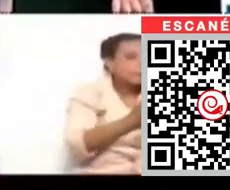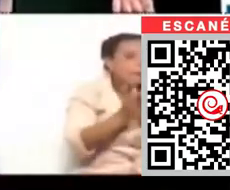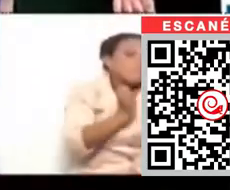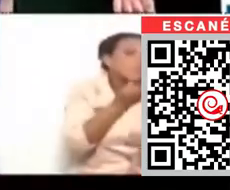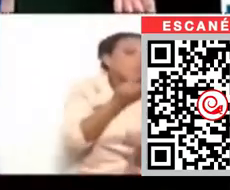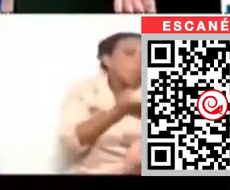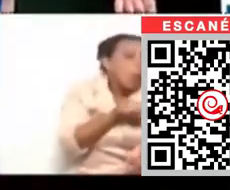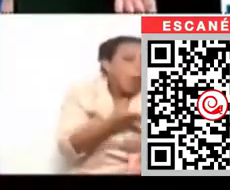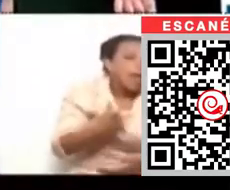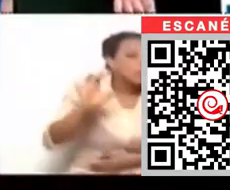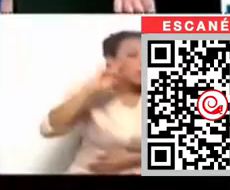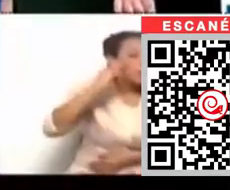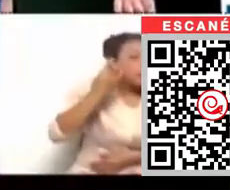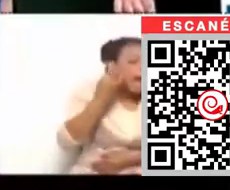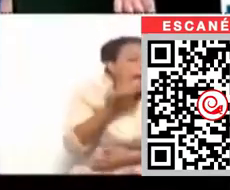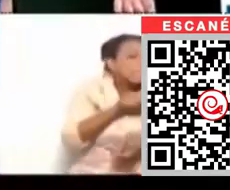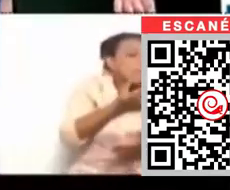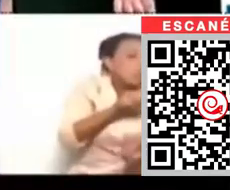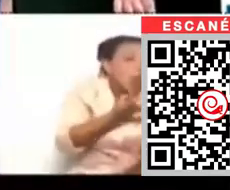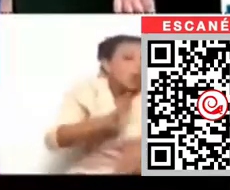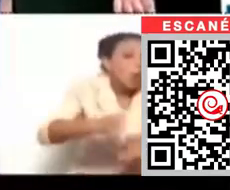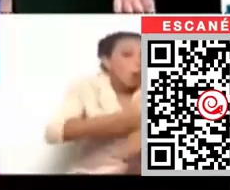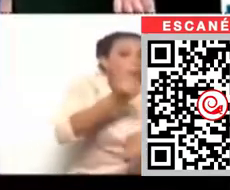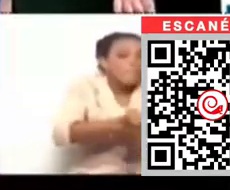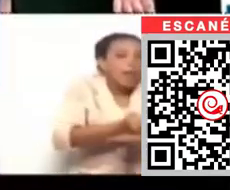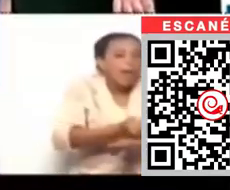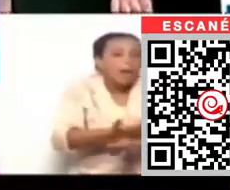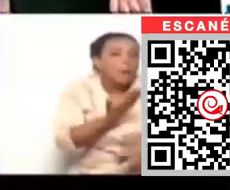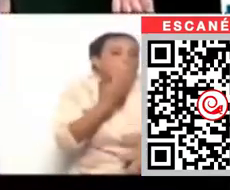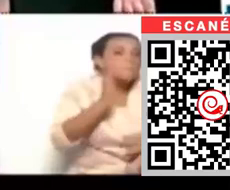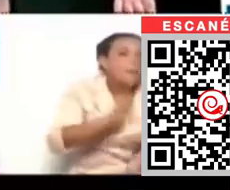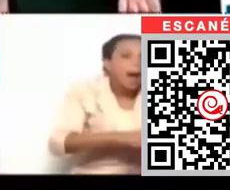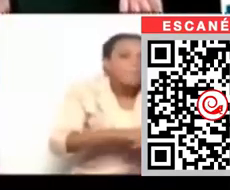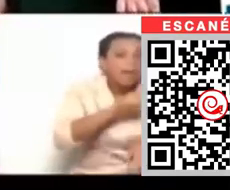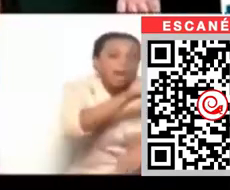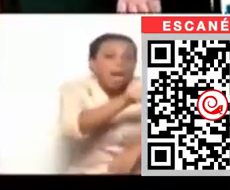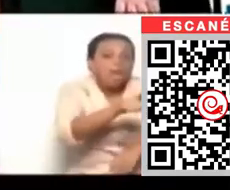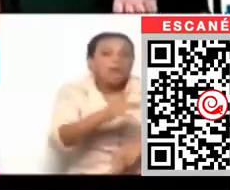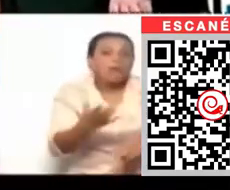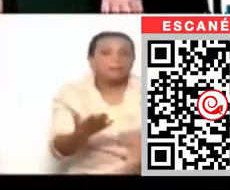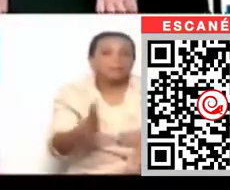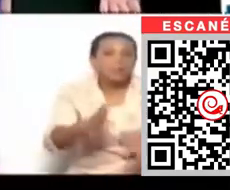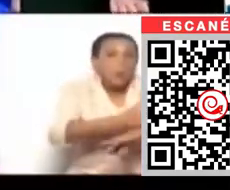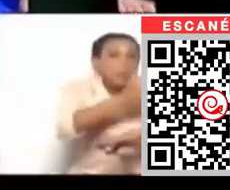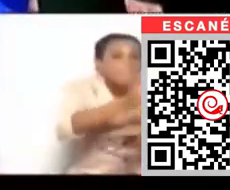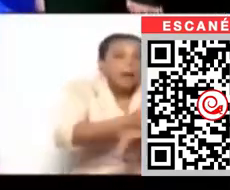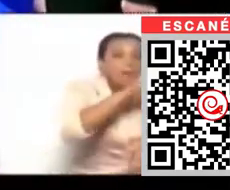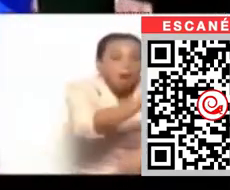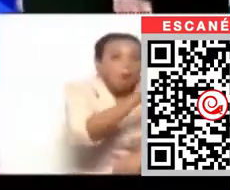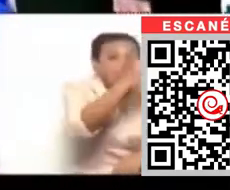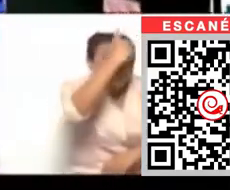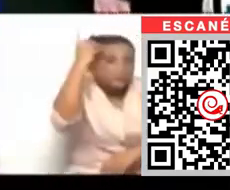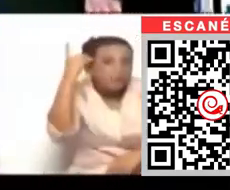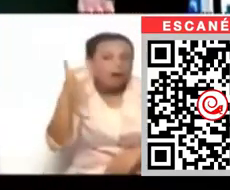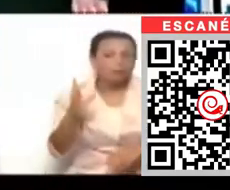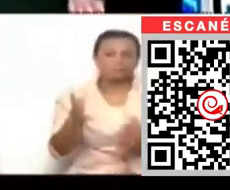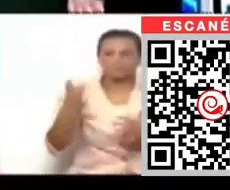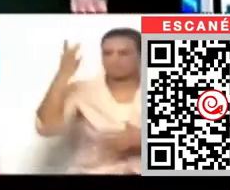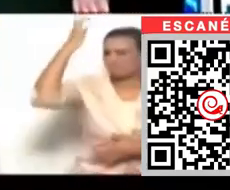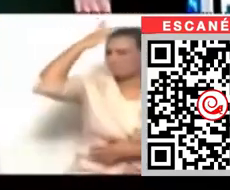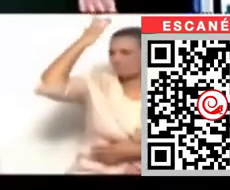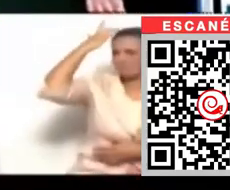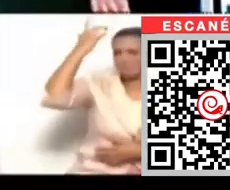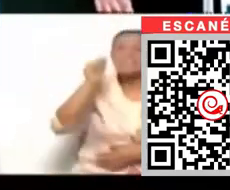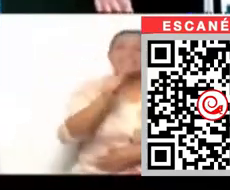cuento para echarle la culpa a Diosdado. ¿Te das cuenta? Sí, claro. Ah, bueno, así actúa. ¿Quién actúa